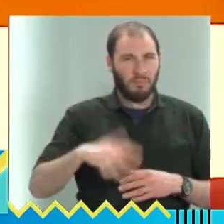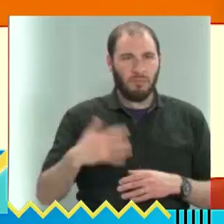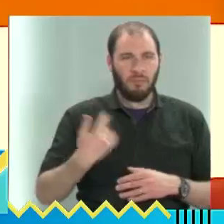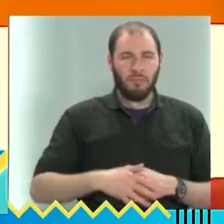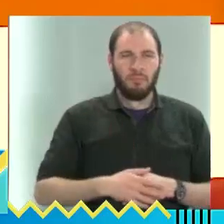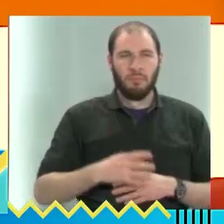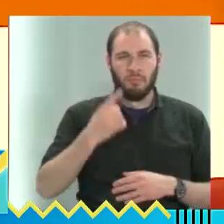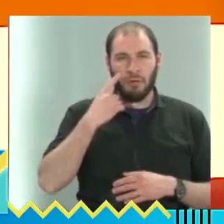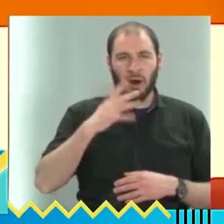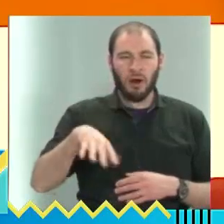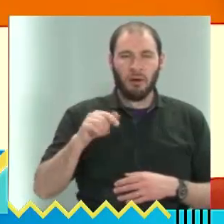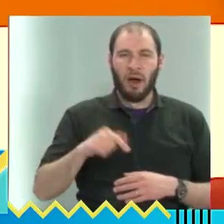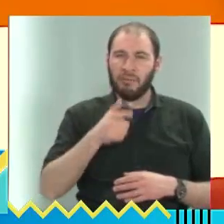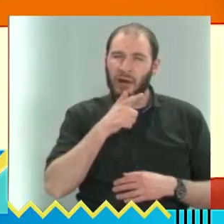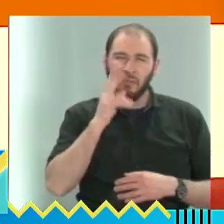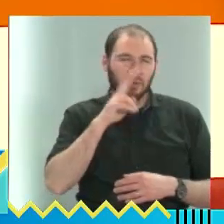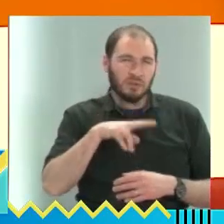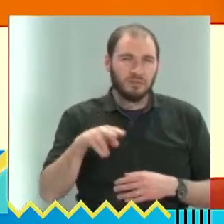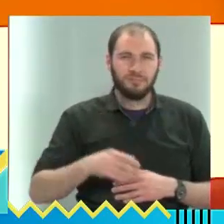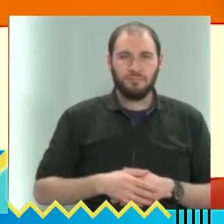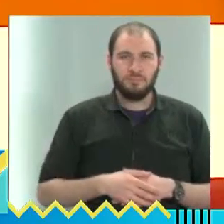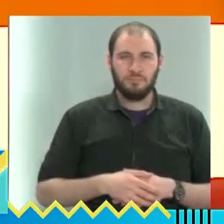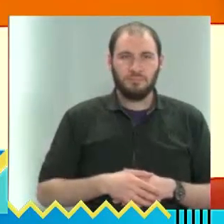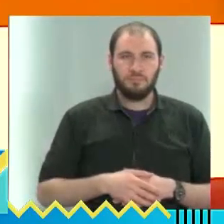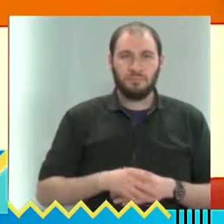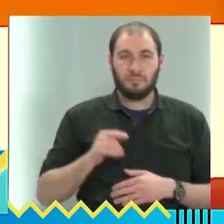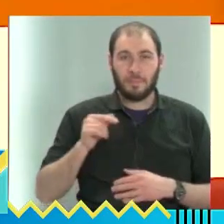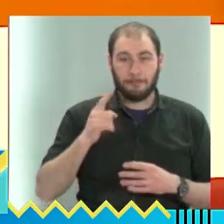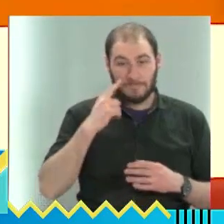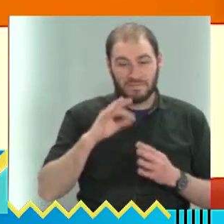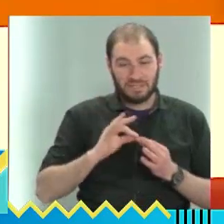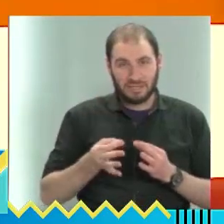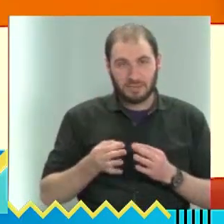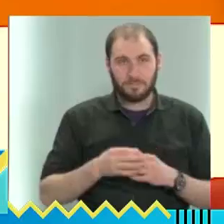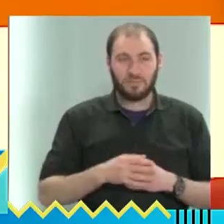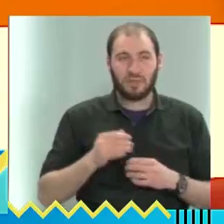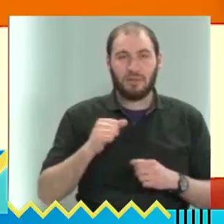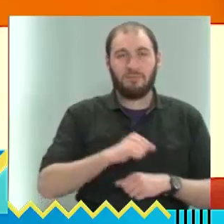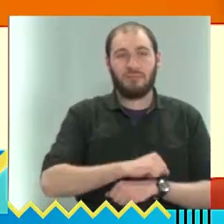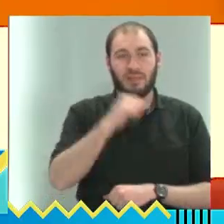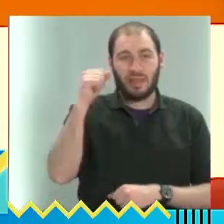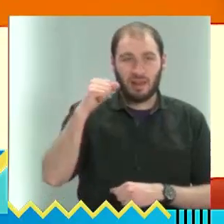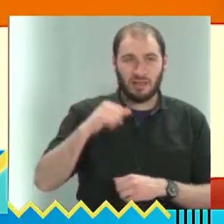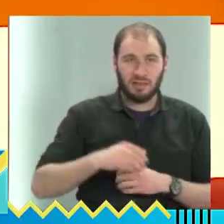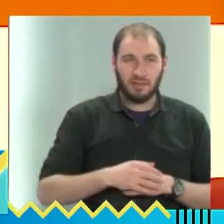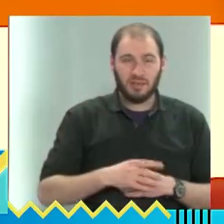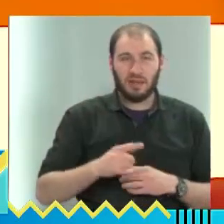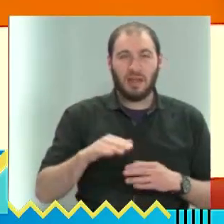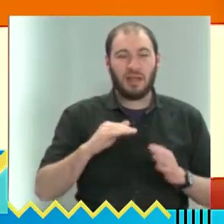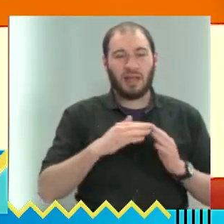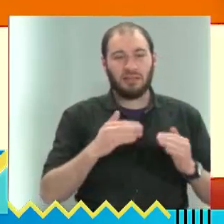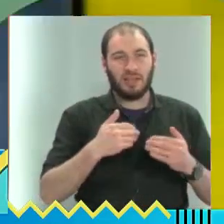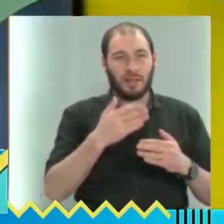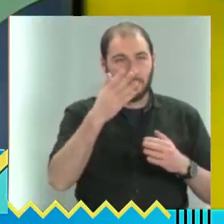que vive en esta casa, que hoy es un museo, y el vecino abre una ventana desde su casa a la Casa Cruchet. Desde